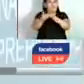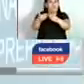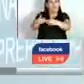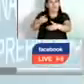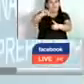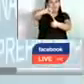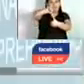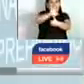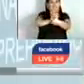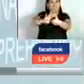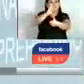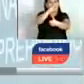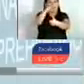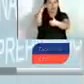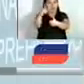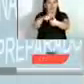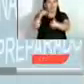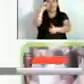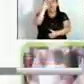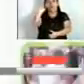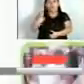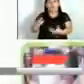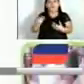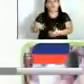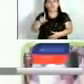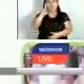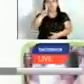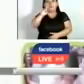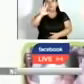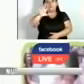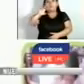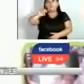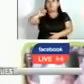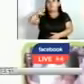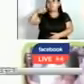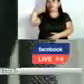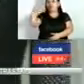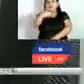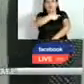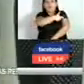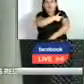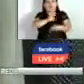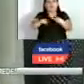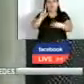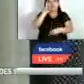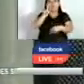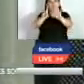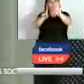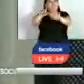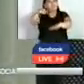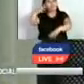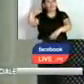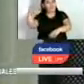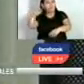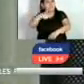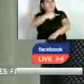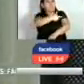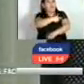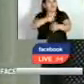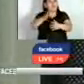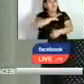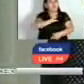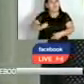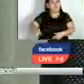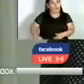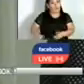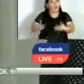de Centroamérica, mientras Costa Rica ha aplicado más de 150.000 dosis y El Salvador más de 16.000, Nicaragua anunció el inicio